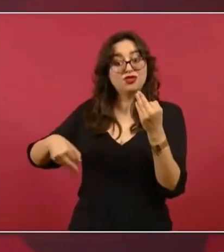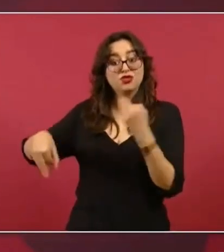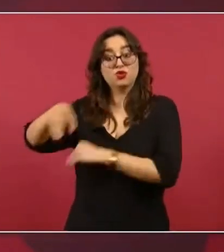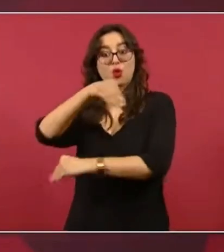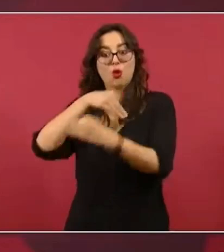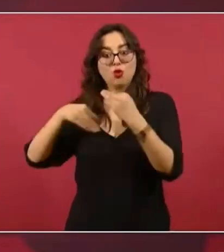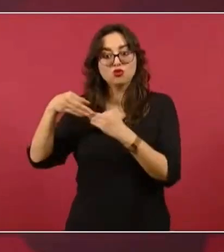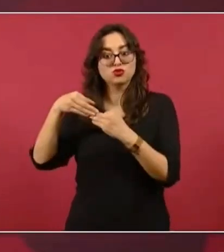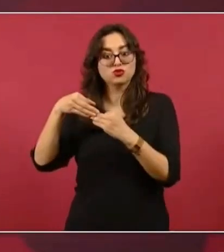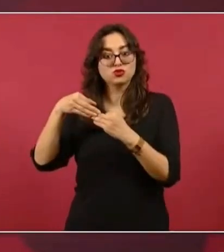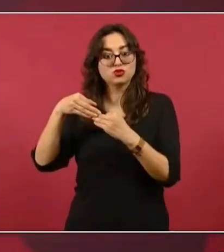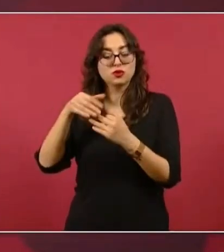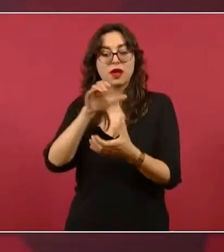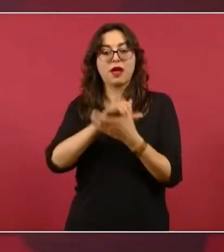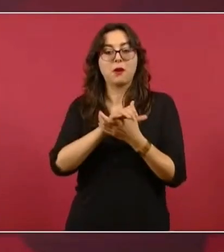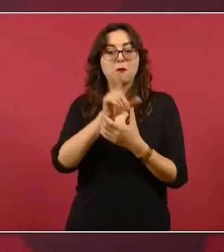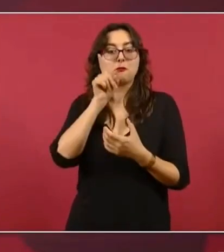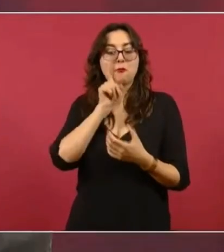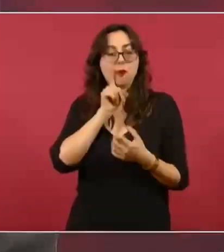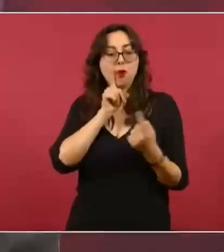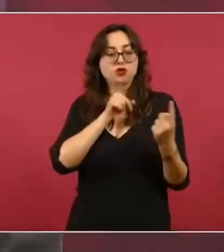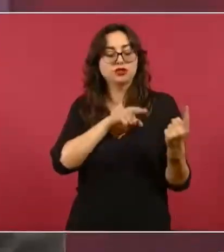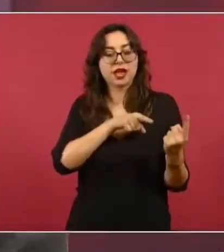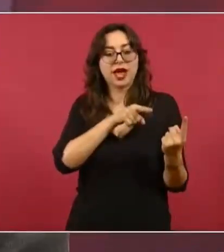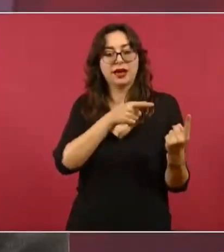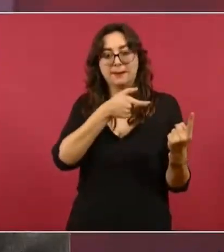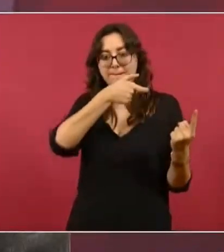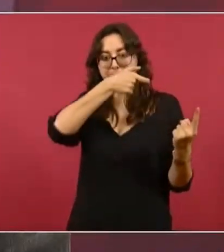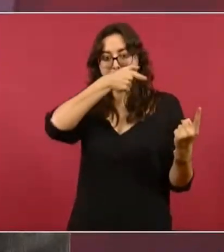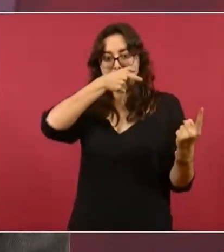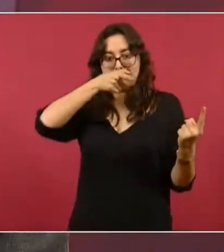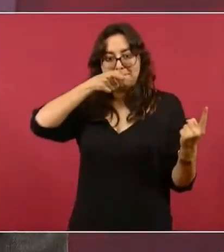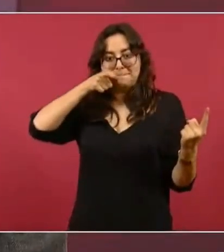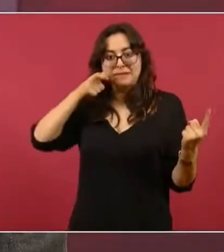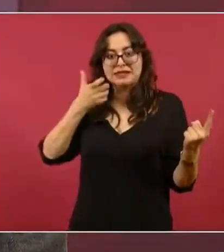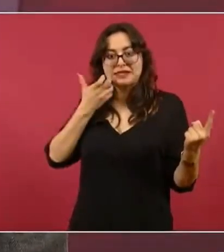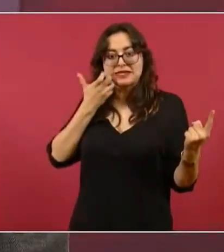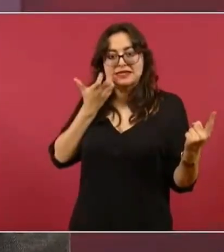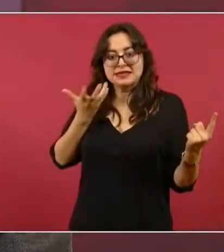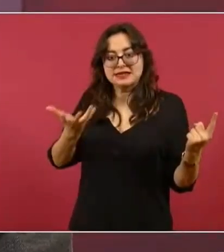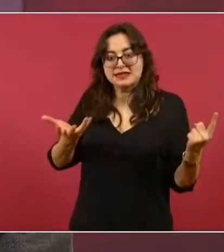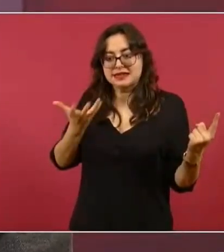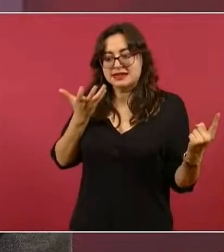Por la ambición al dinero.